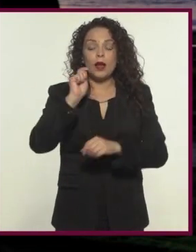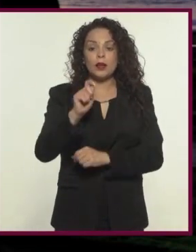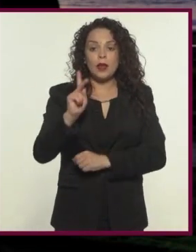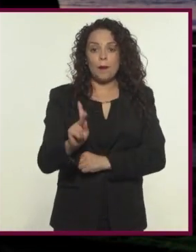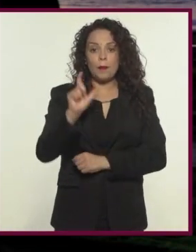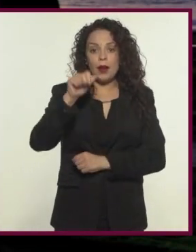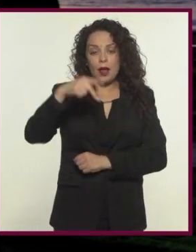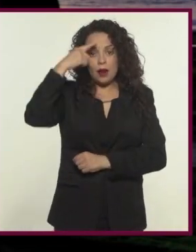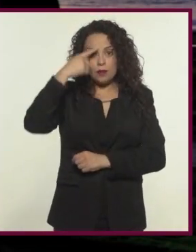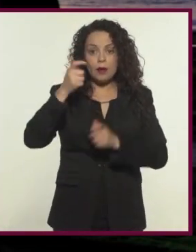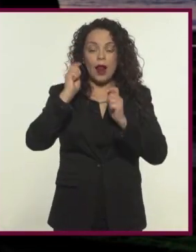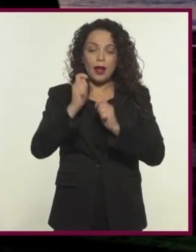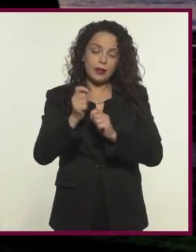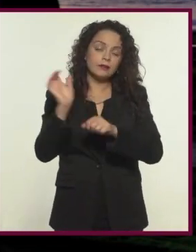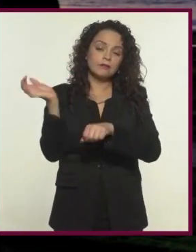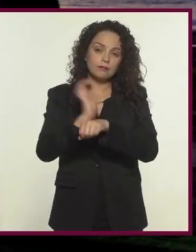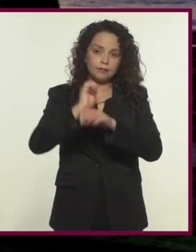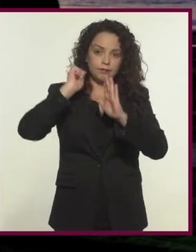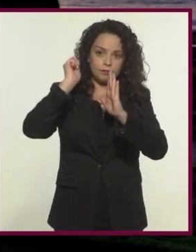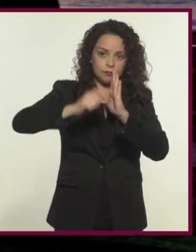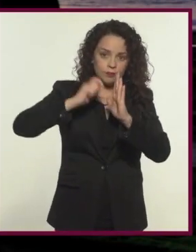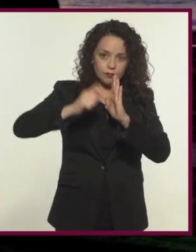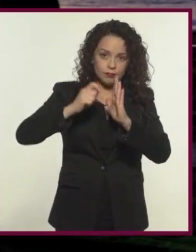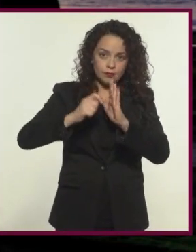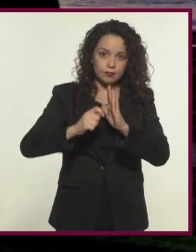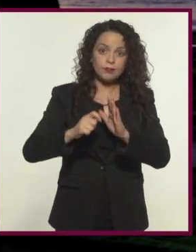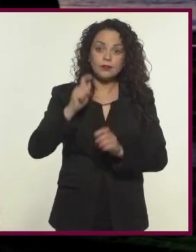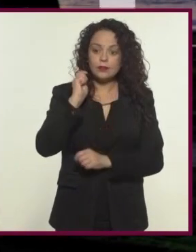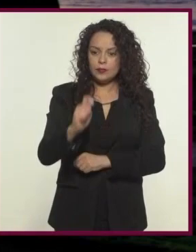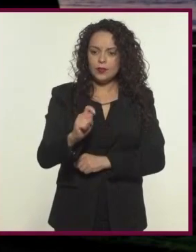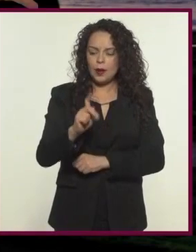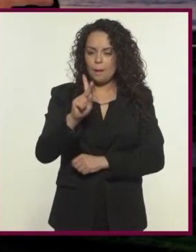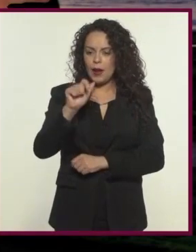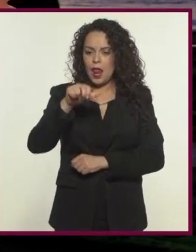importancia de los planos cinematográficos, que cuando hablamos de un